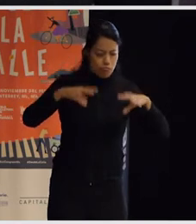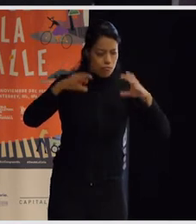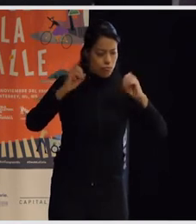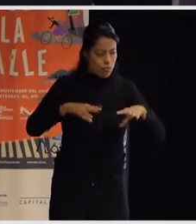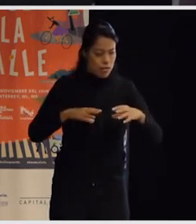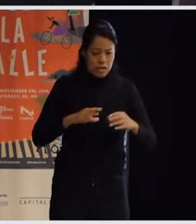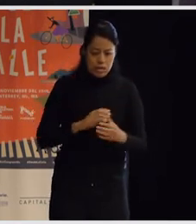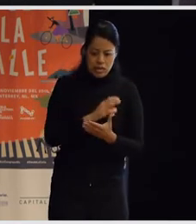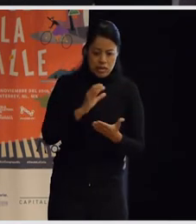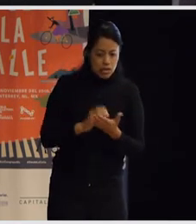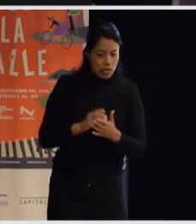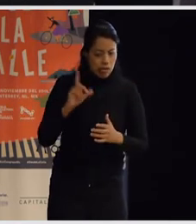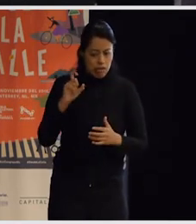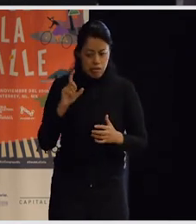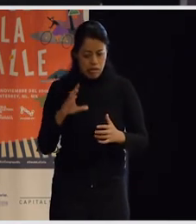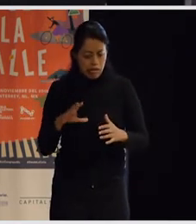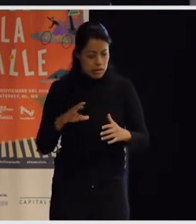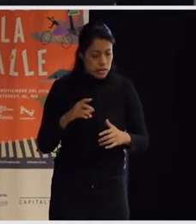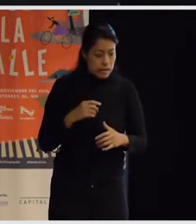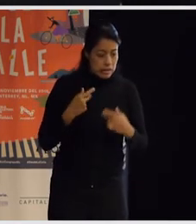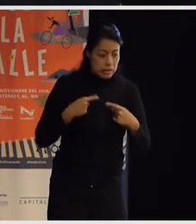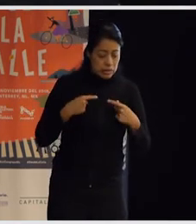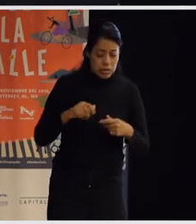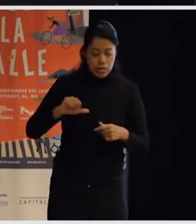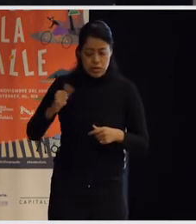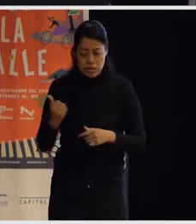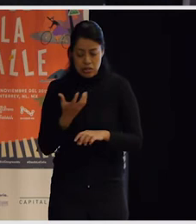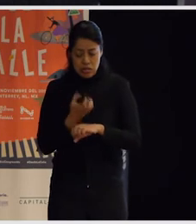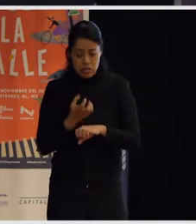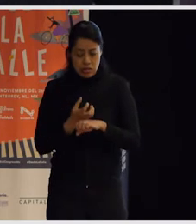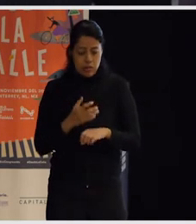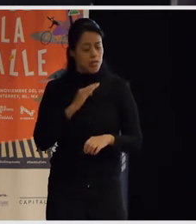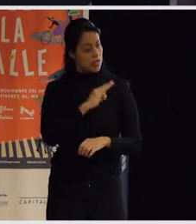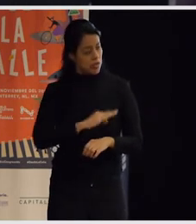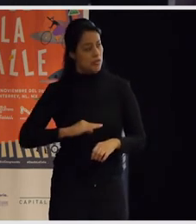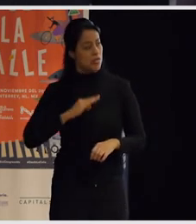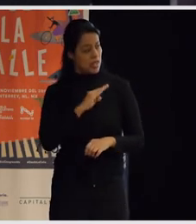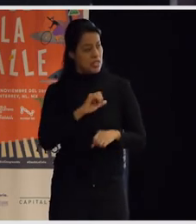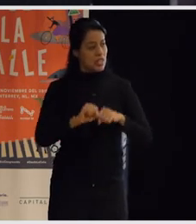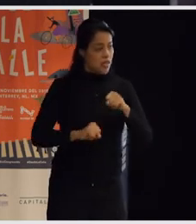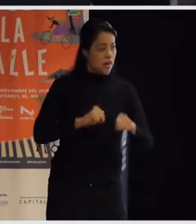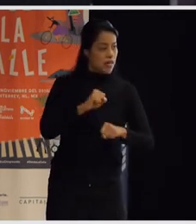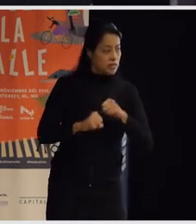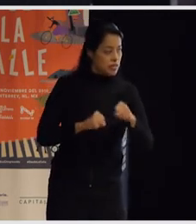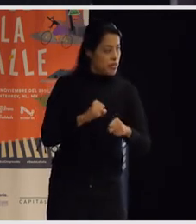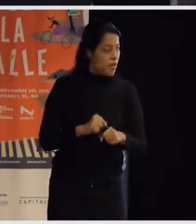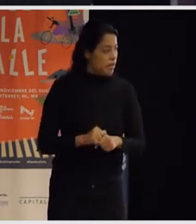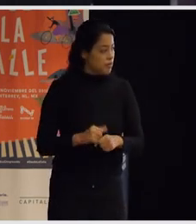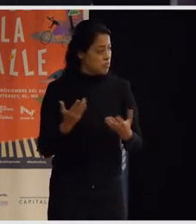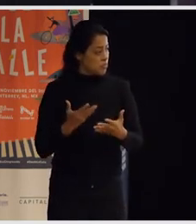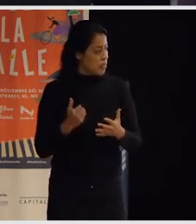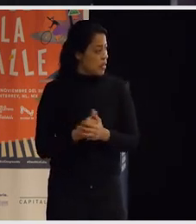empezó a andar la ciudad así que ya están aquí los gringos dignos de que bueno se fueron felices cantando y cada mes empezamos a